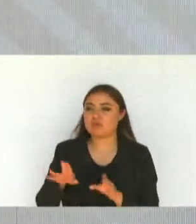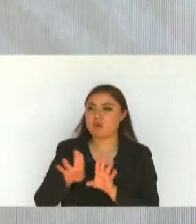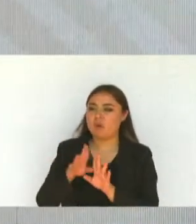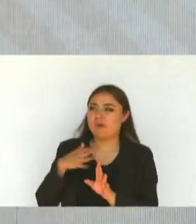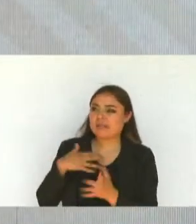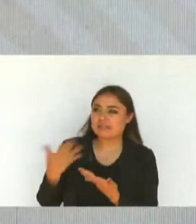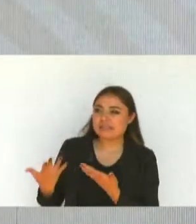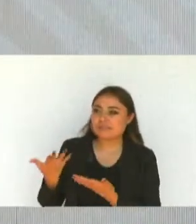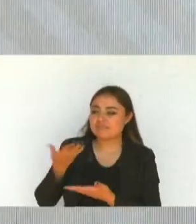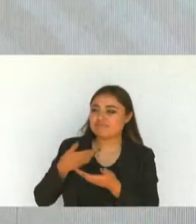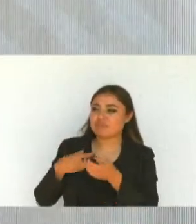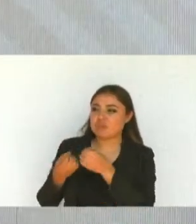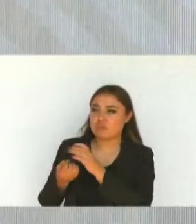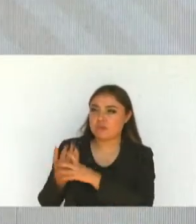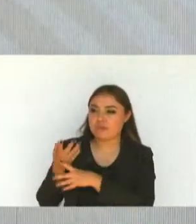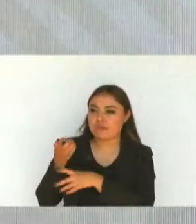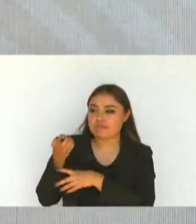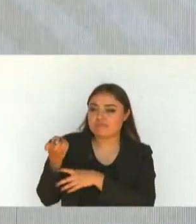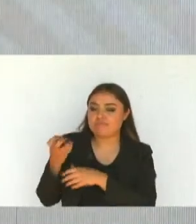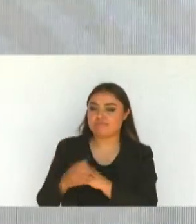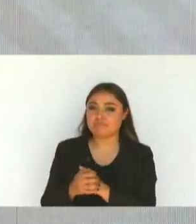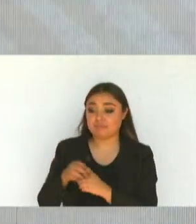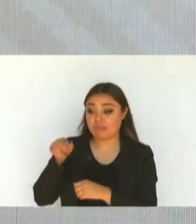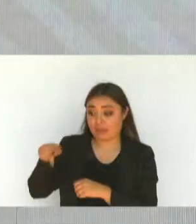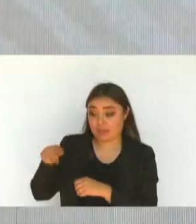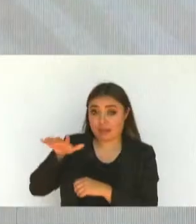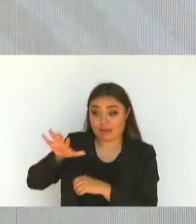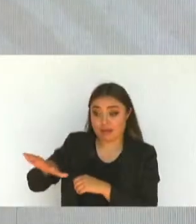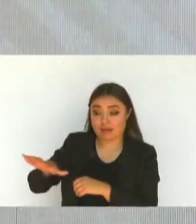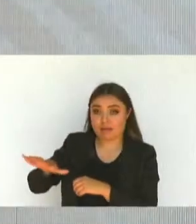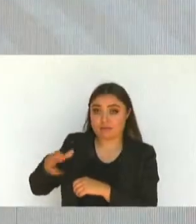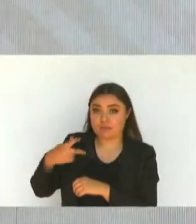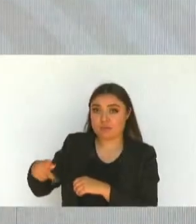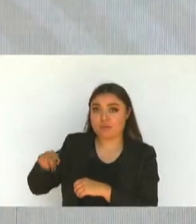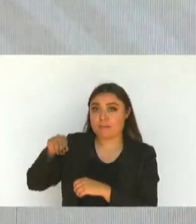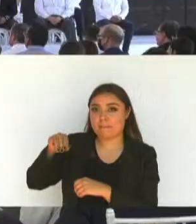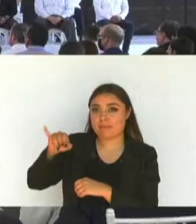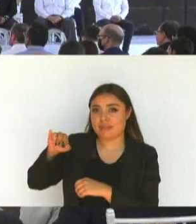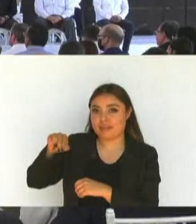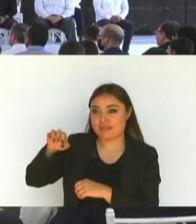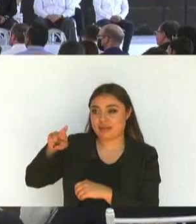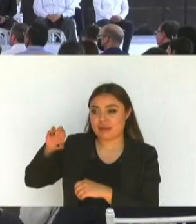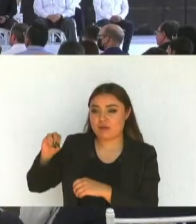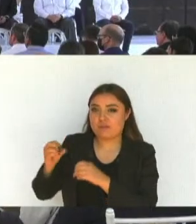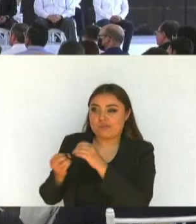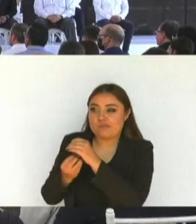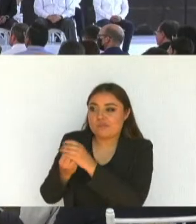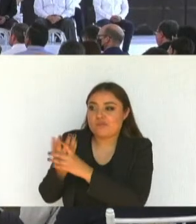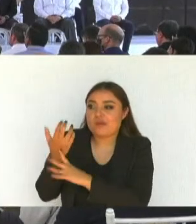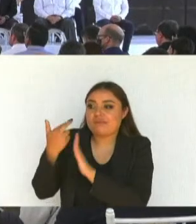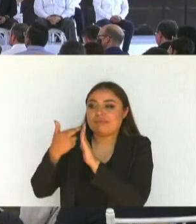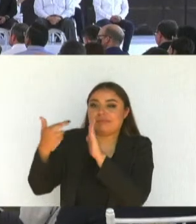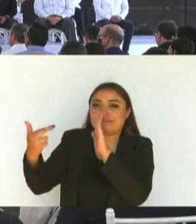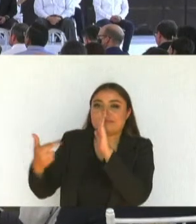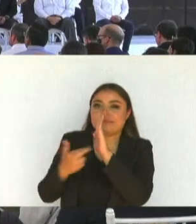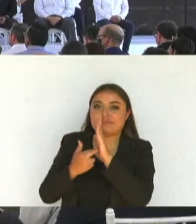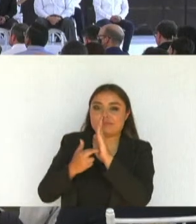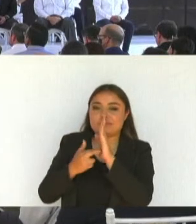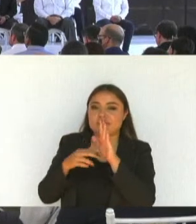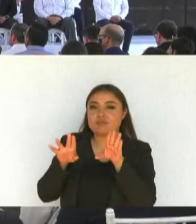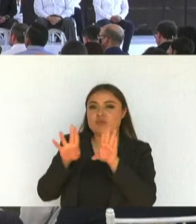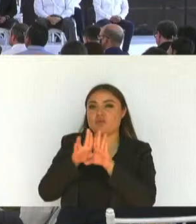retos. En el sector minero adoptamos de manera inmediata las medidas de prevención más estrictas,